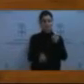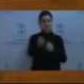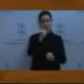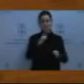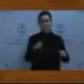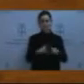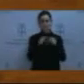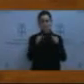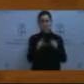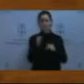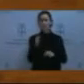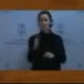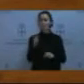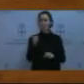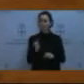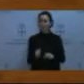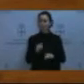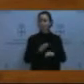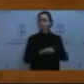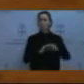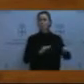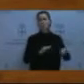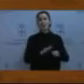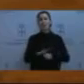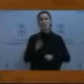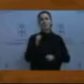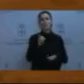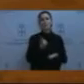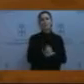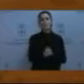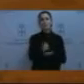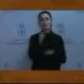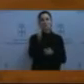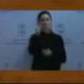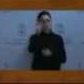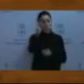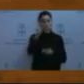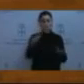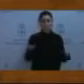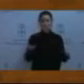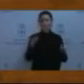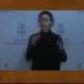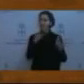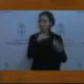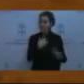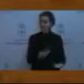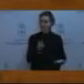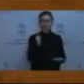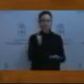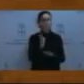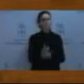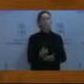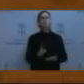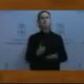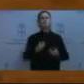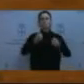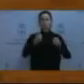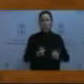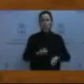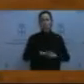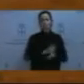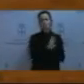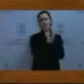de las mujeres en el medio rural. Creo que es hora de realizar una apuesta decisiva por cambiar las